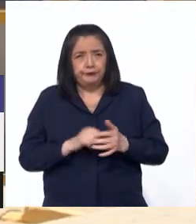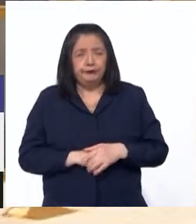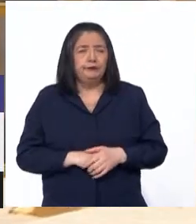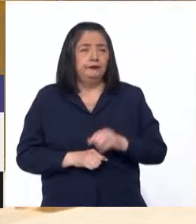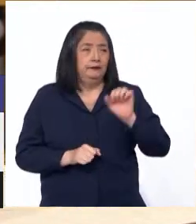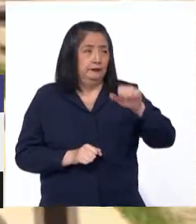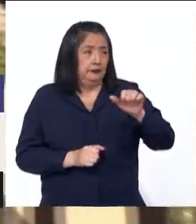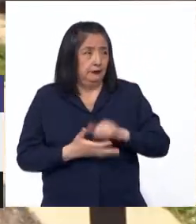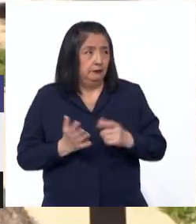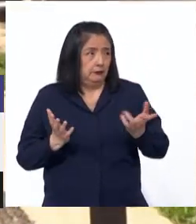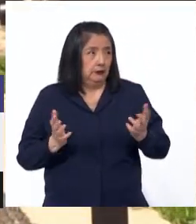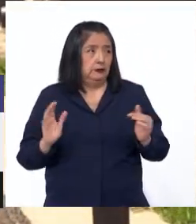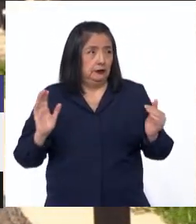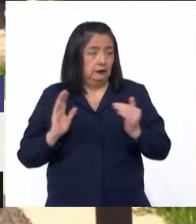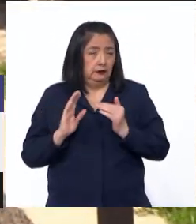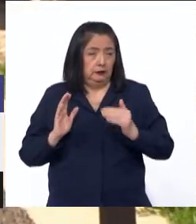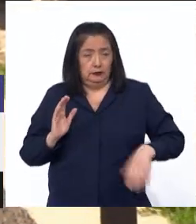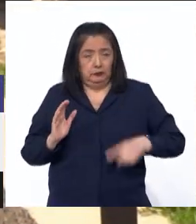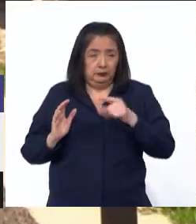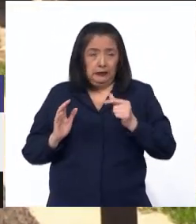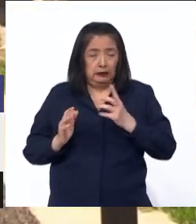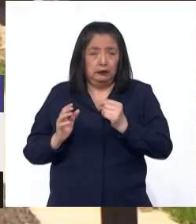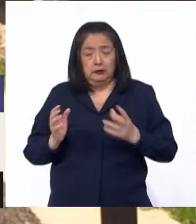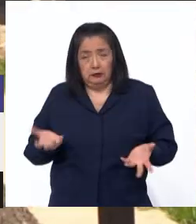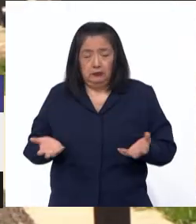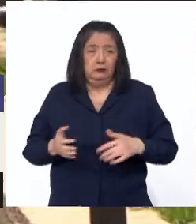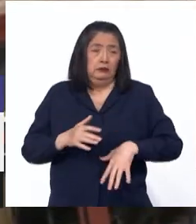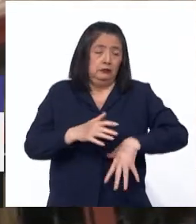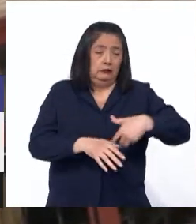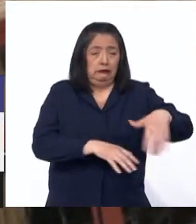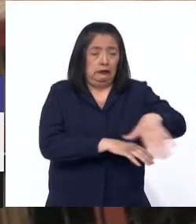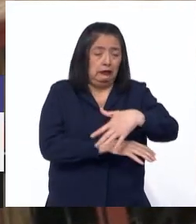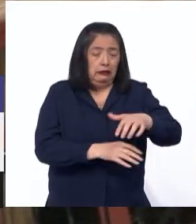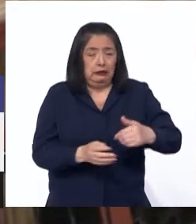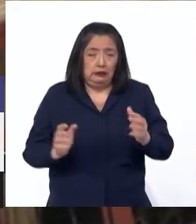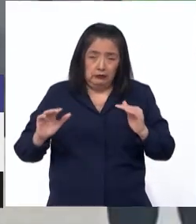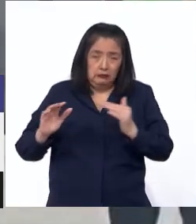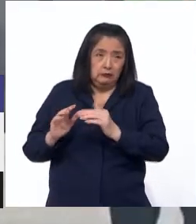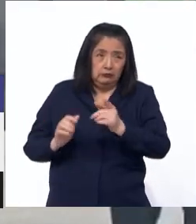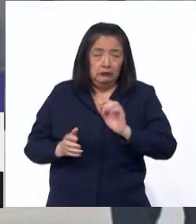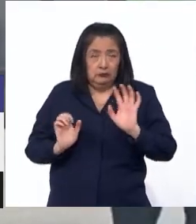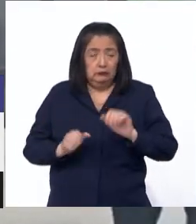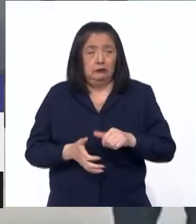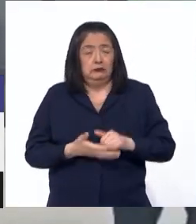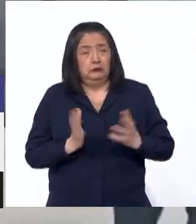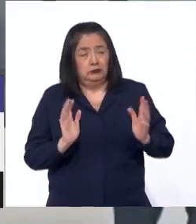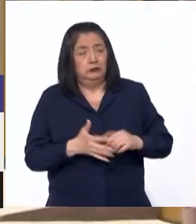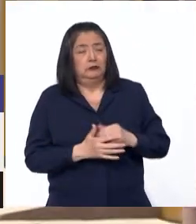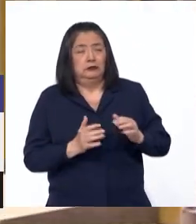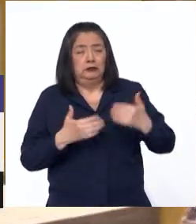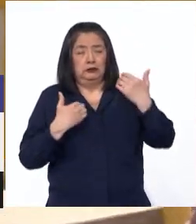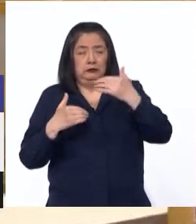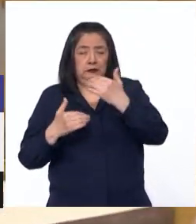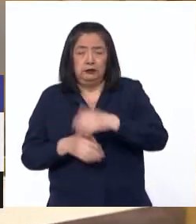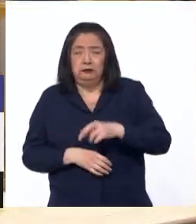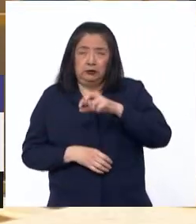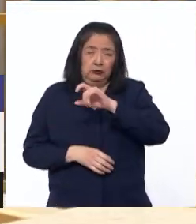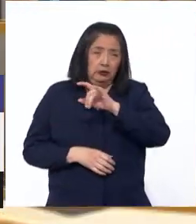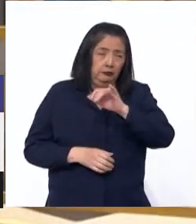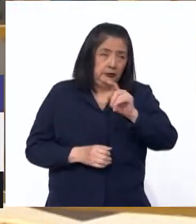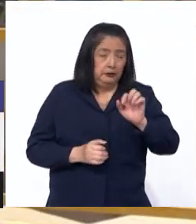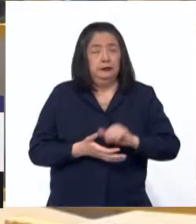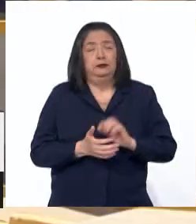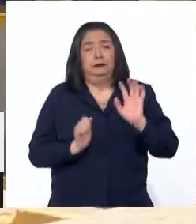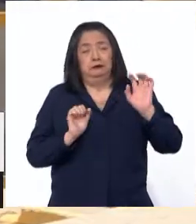ahí albergar a estos canes, ¿no?, que deambulan en todo el distrito, sobre todo en la parte baja, que colinda con Paucarpata y Mariano Melgar,